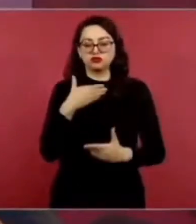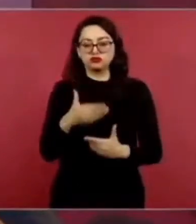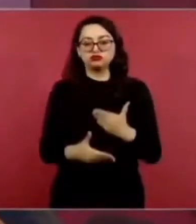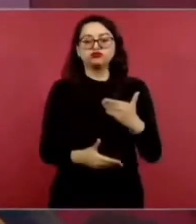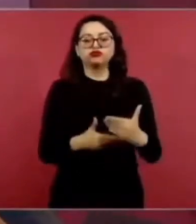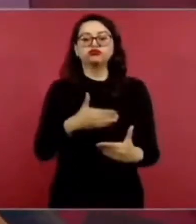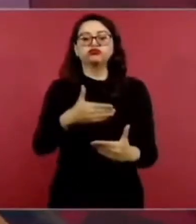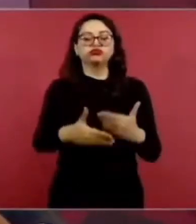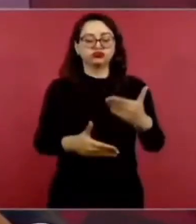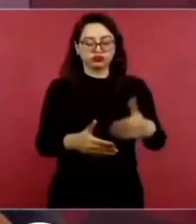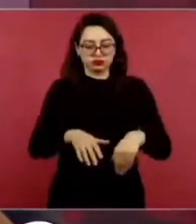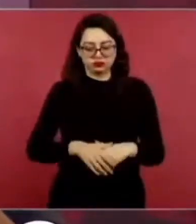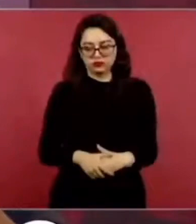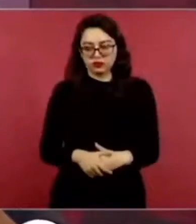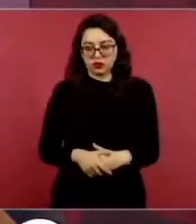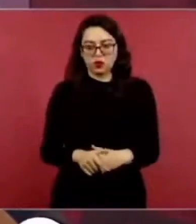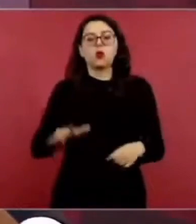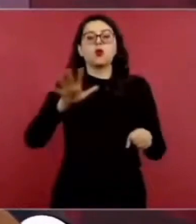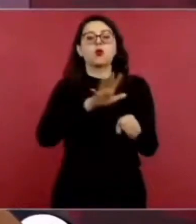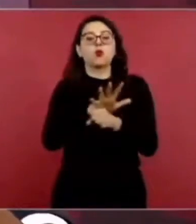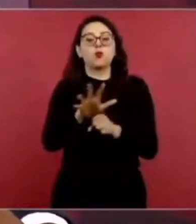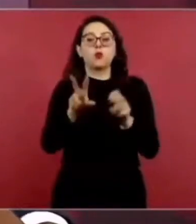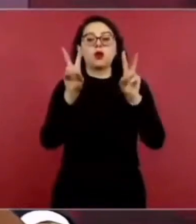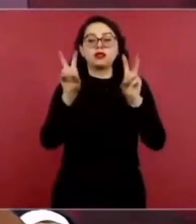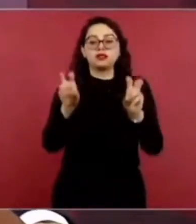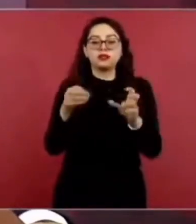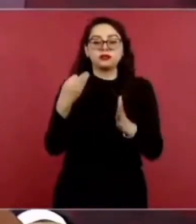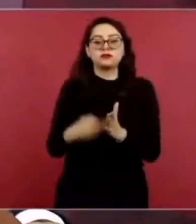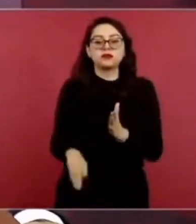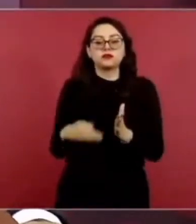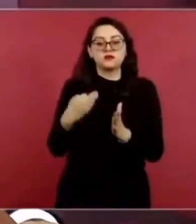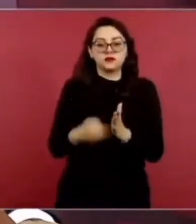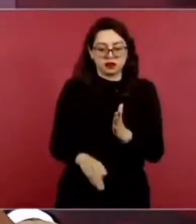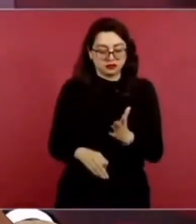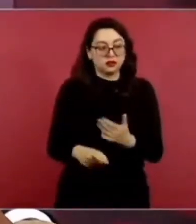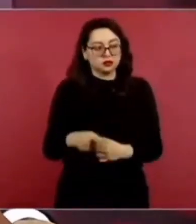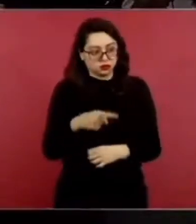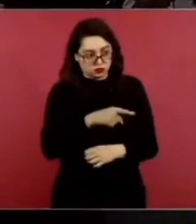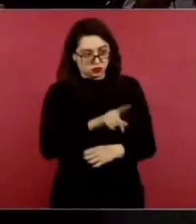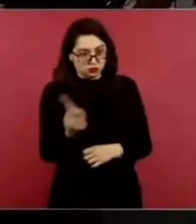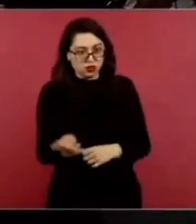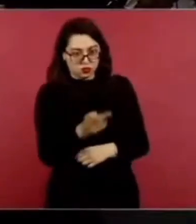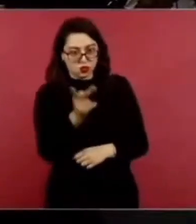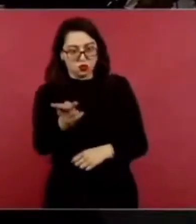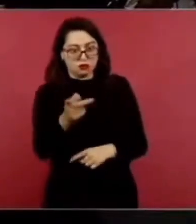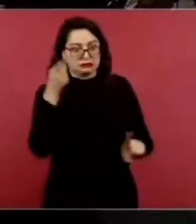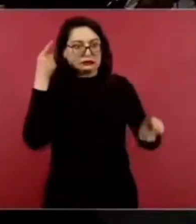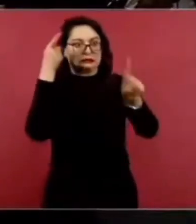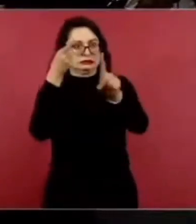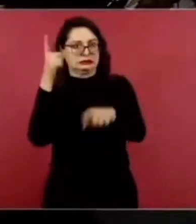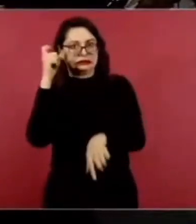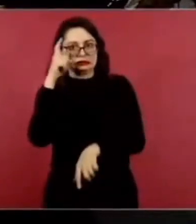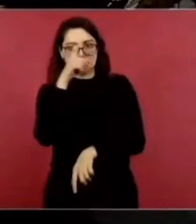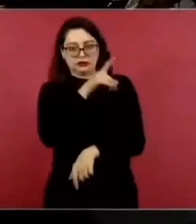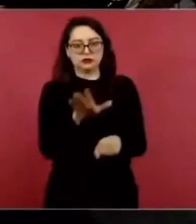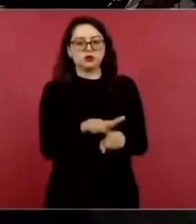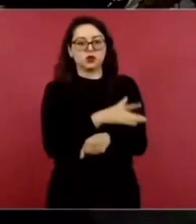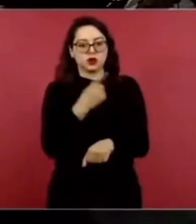qué nos falta, que es parte también de tu pregunta, ¿no? A